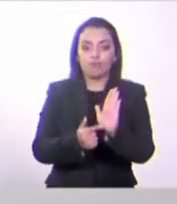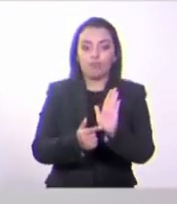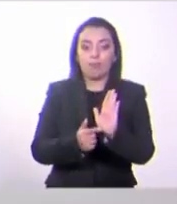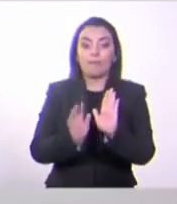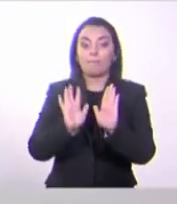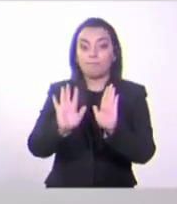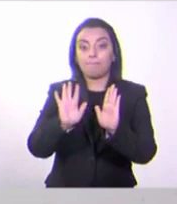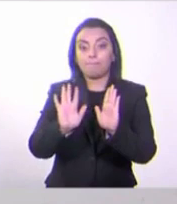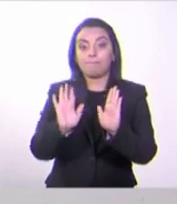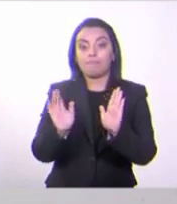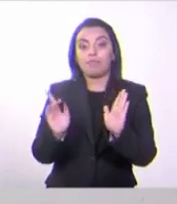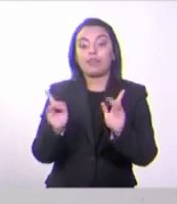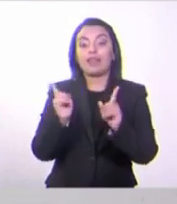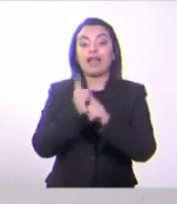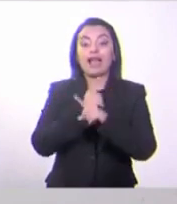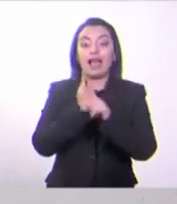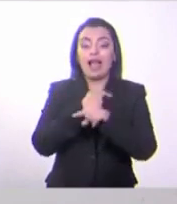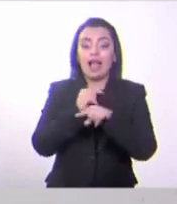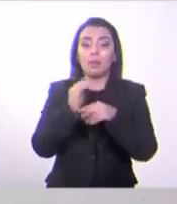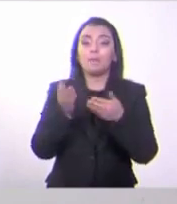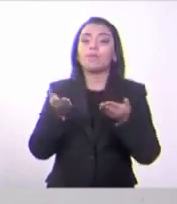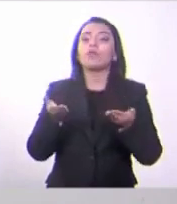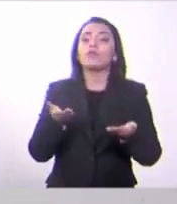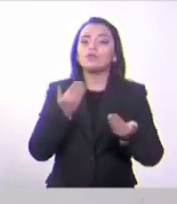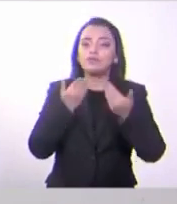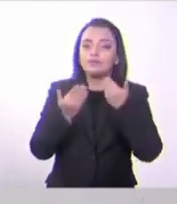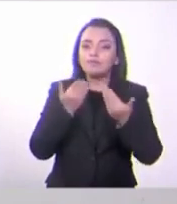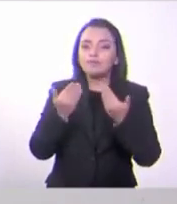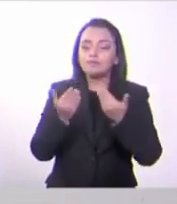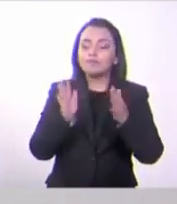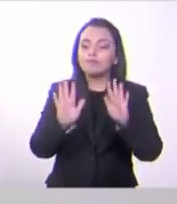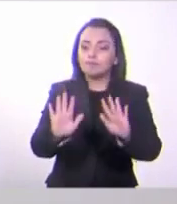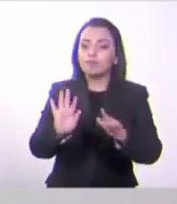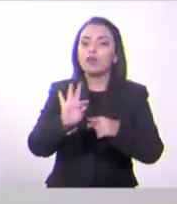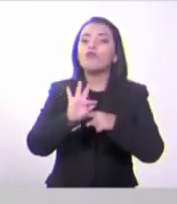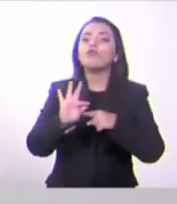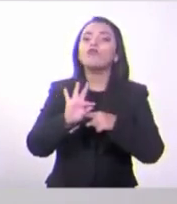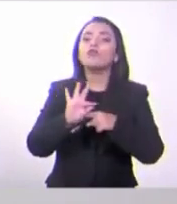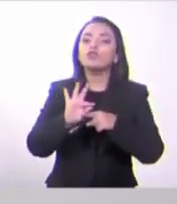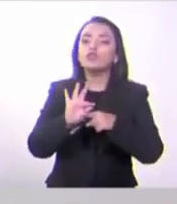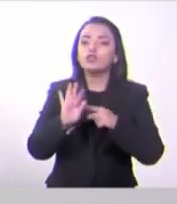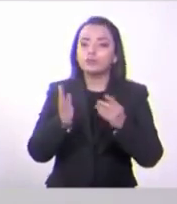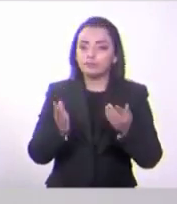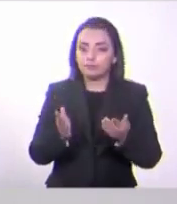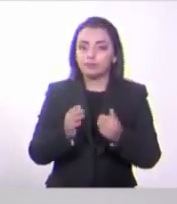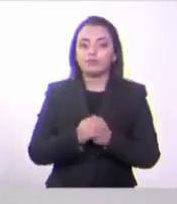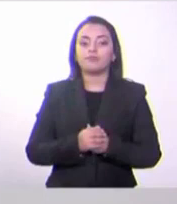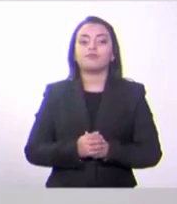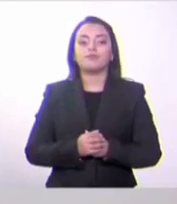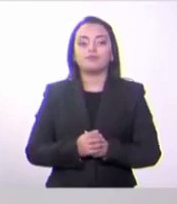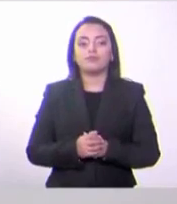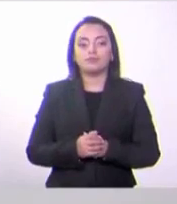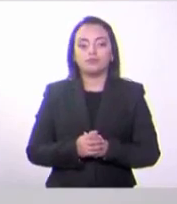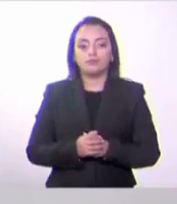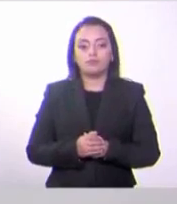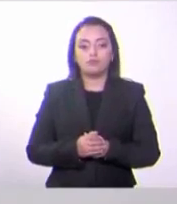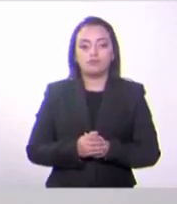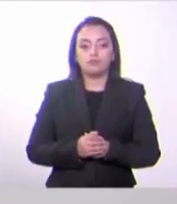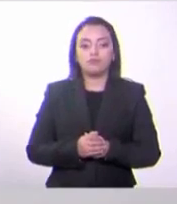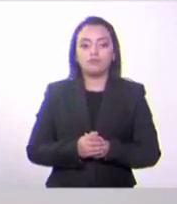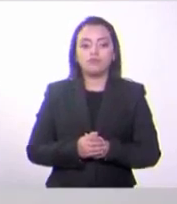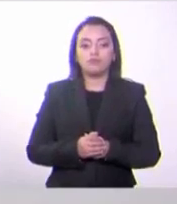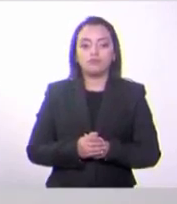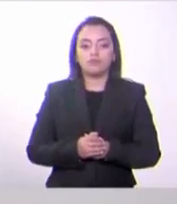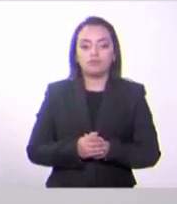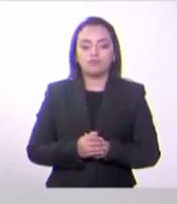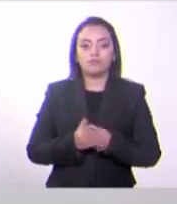en cuanto a la notación de funciones, ¿sí? Y te lo voy a explicar. Dime, ¿cómo es? Vamos a denotar,